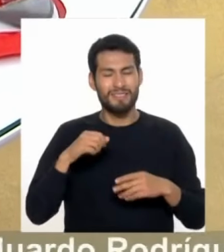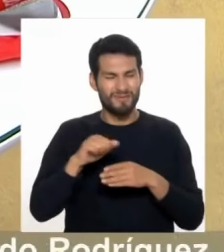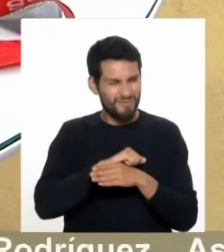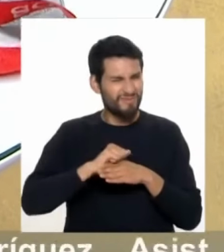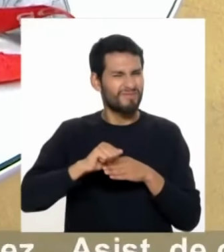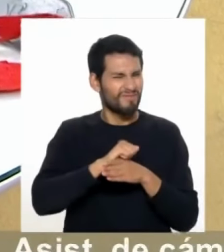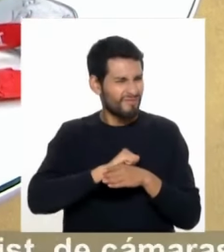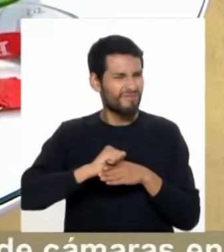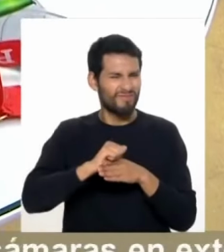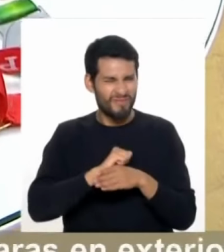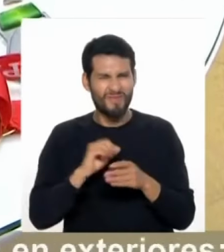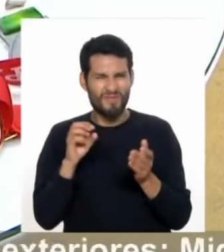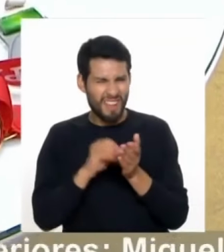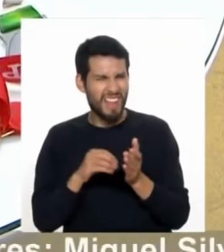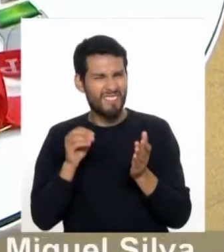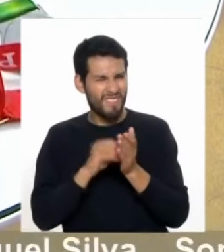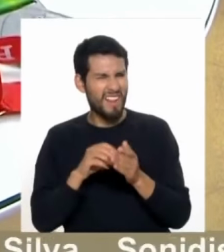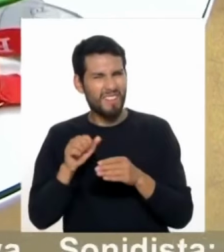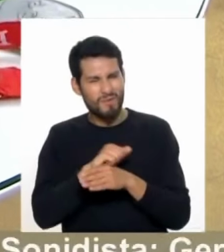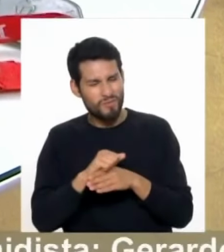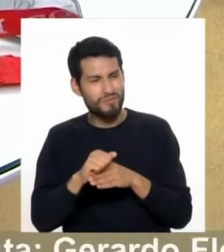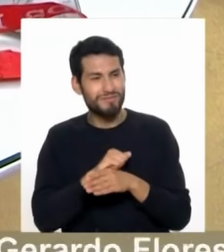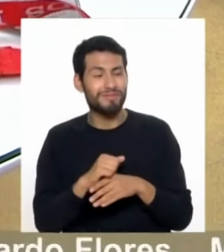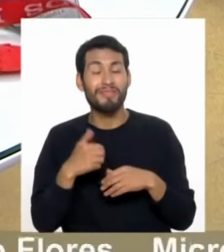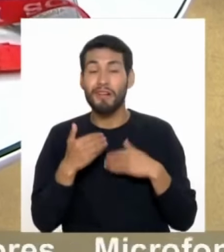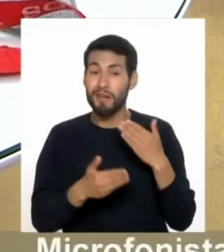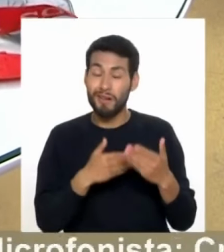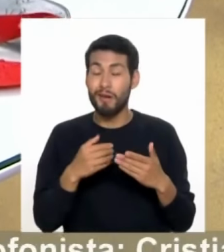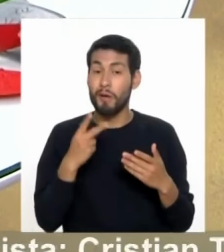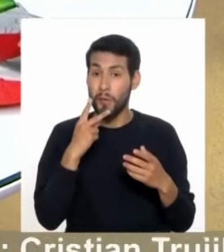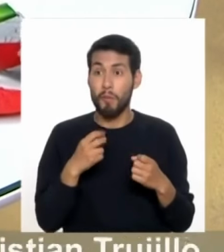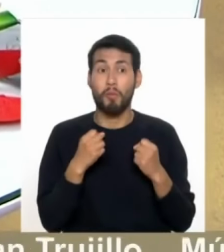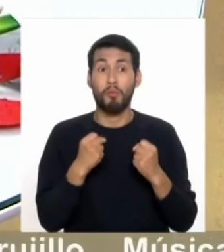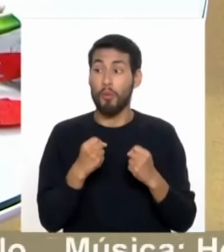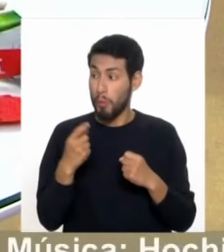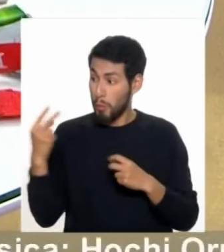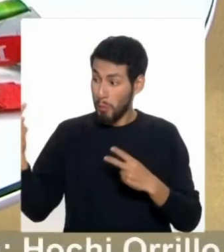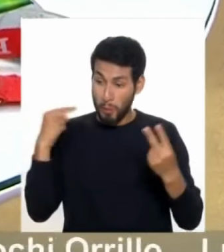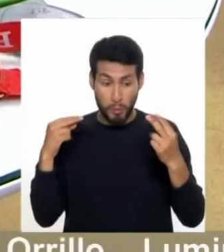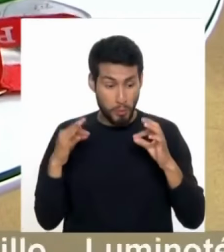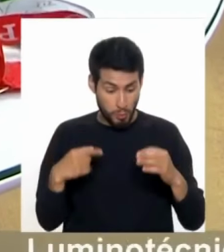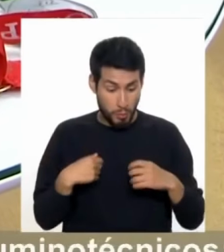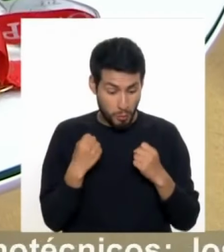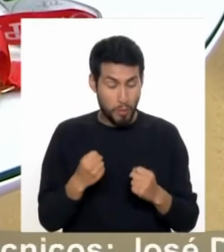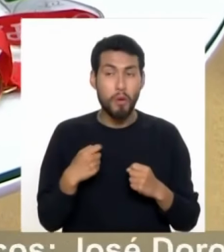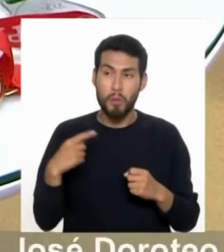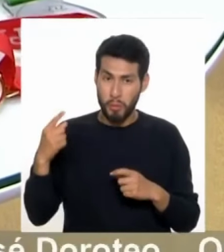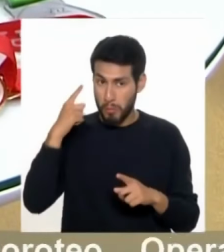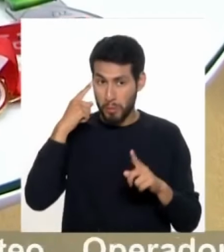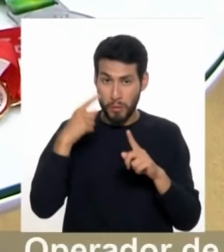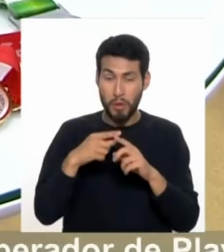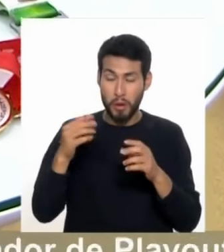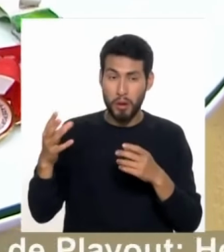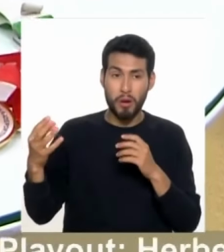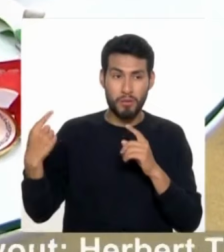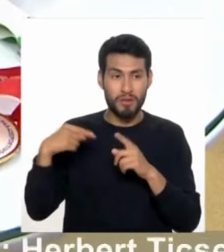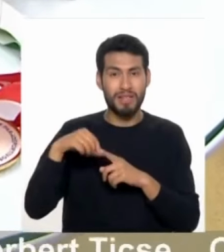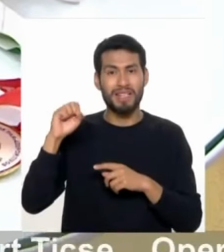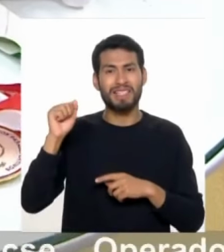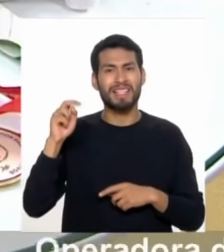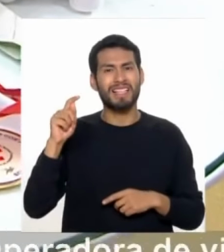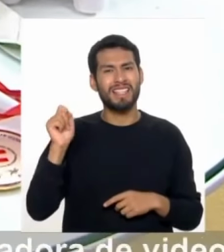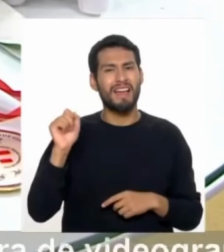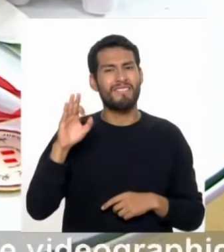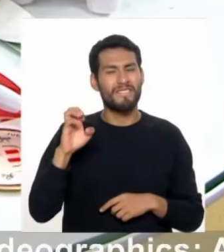nivel de entrenamiento, exigencia, y se vio mucho potencial en los cuales decidieron apostar la Ortopedia Santa Fe, el Centro